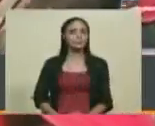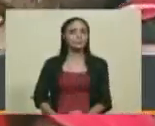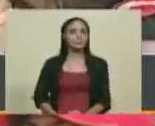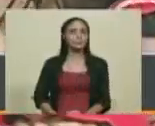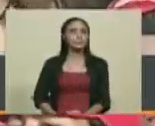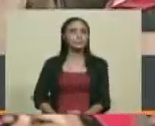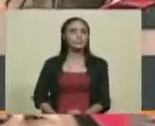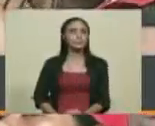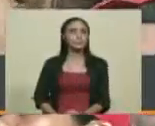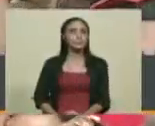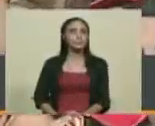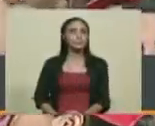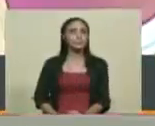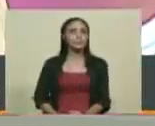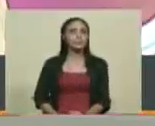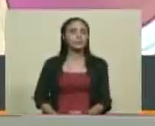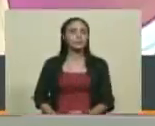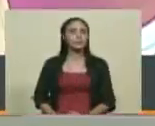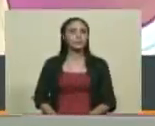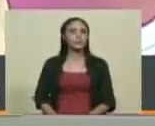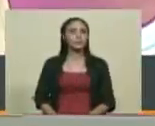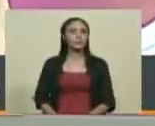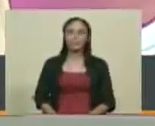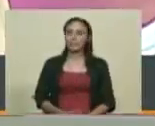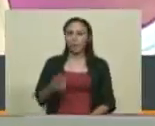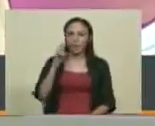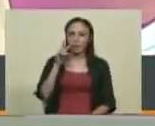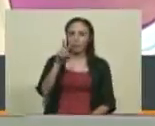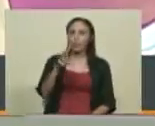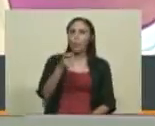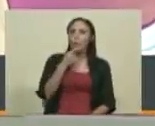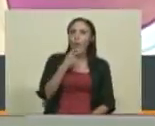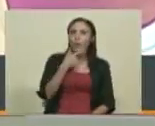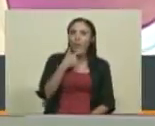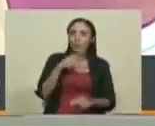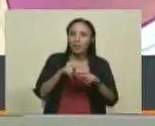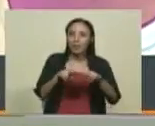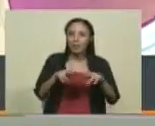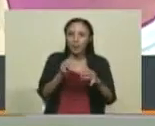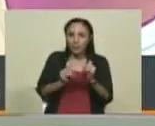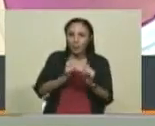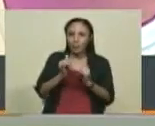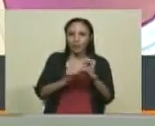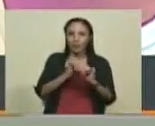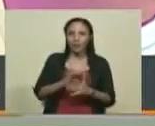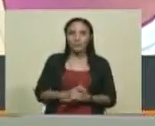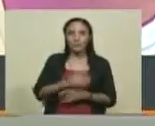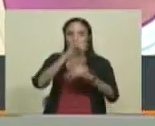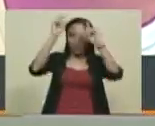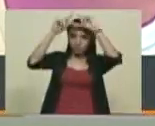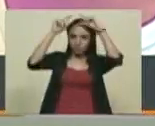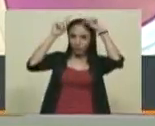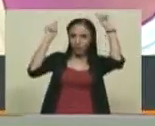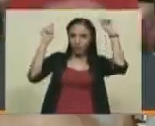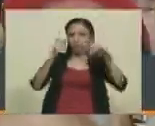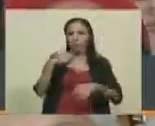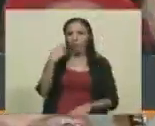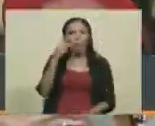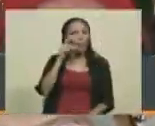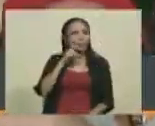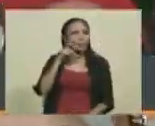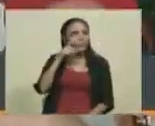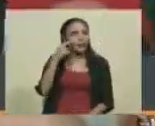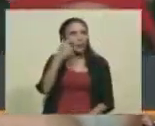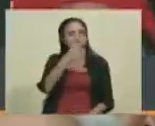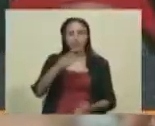Mira qué bonita esa niña, ¿ves? Mira, qué chiquitina, con su lazo rosado. Ella